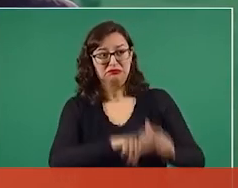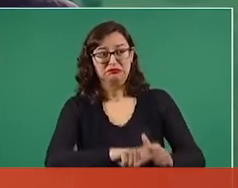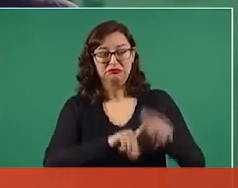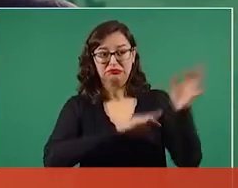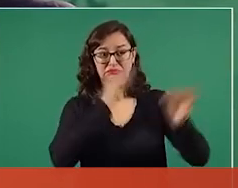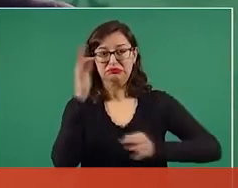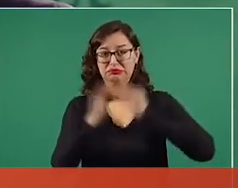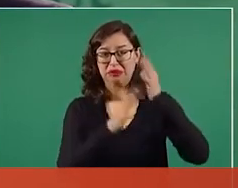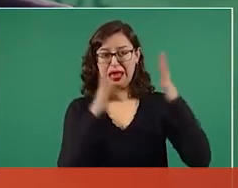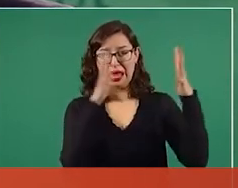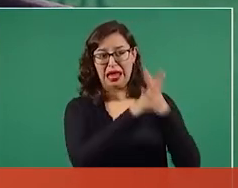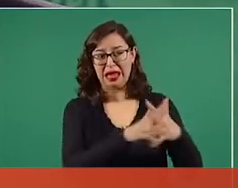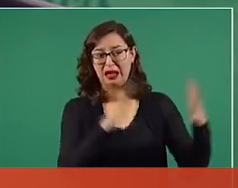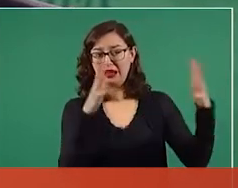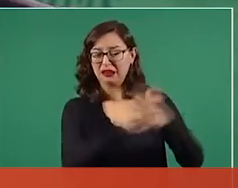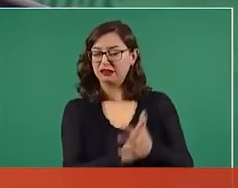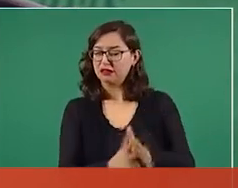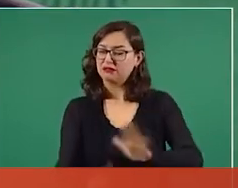en ese entonces.